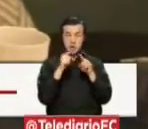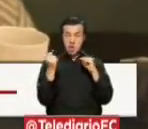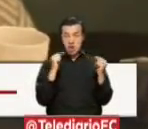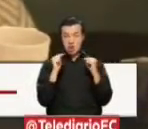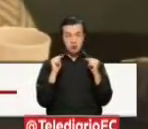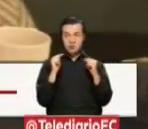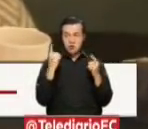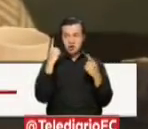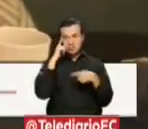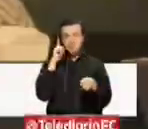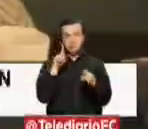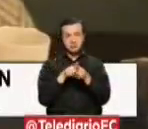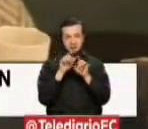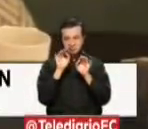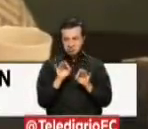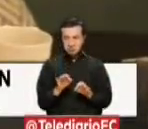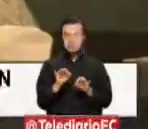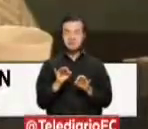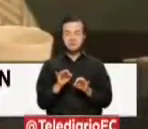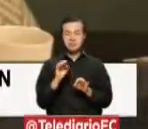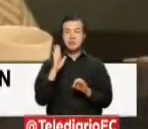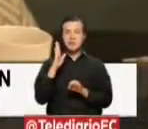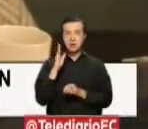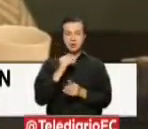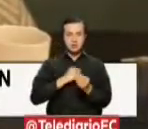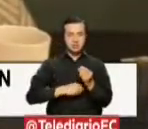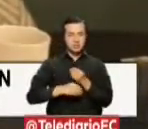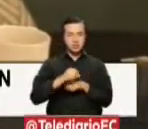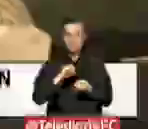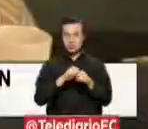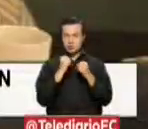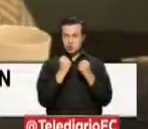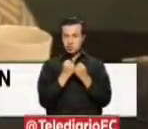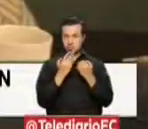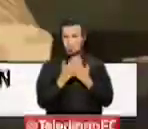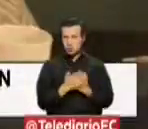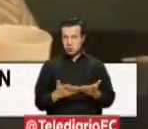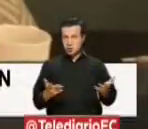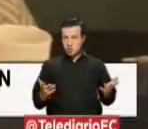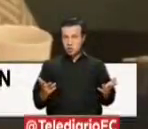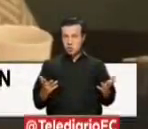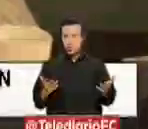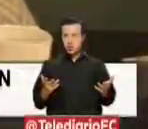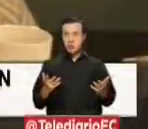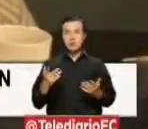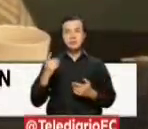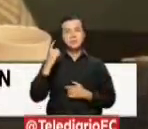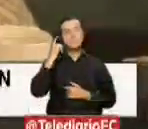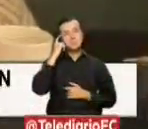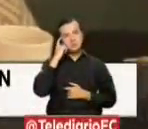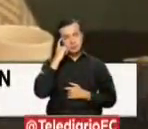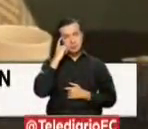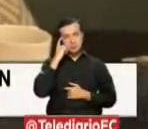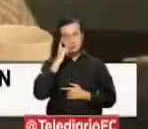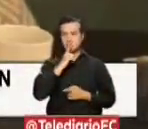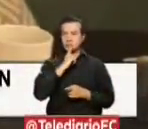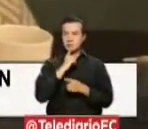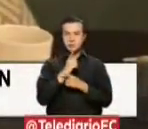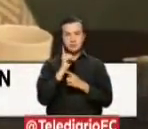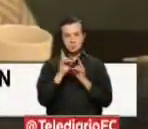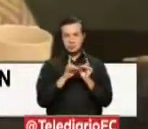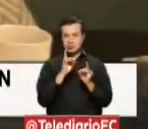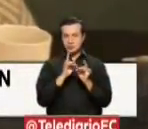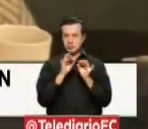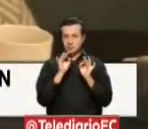conflictos y sobre todo para invertir en la parte social. Y él ve que esto es la fórmula correcta